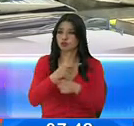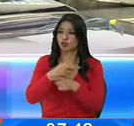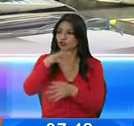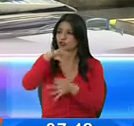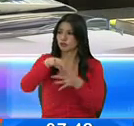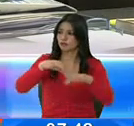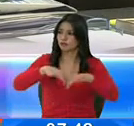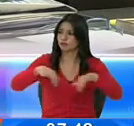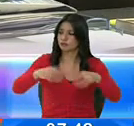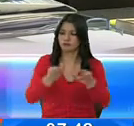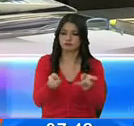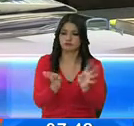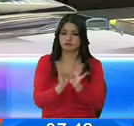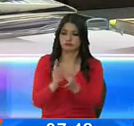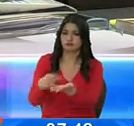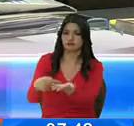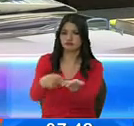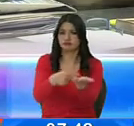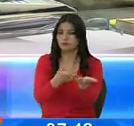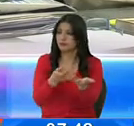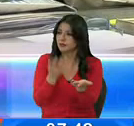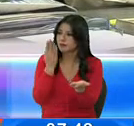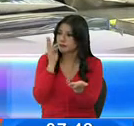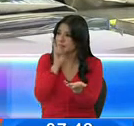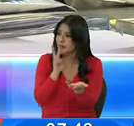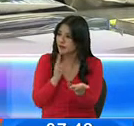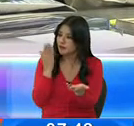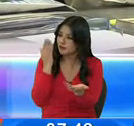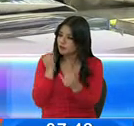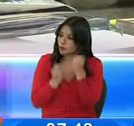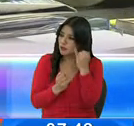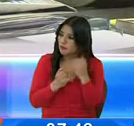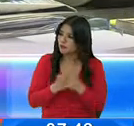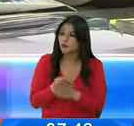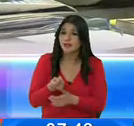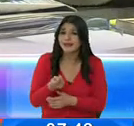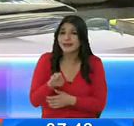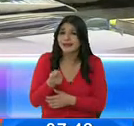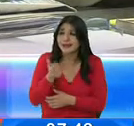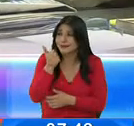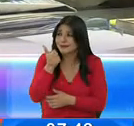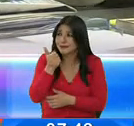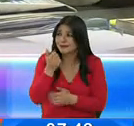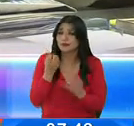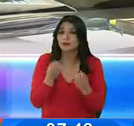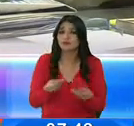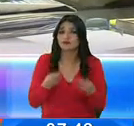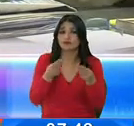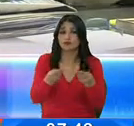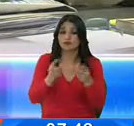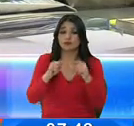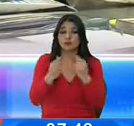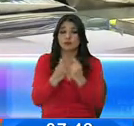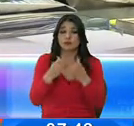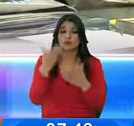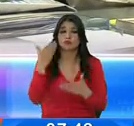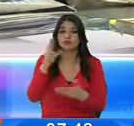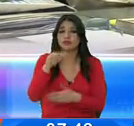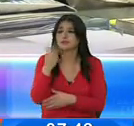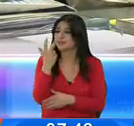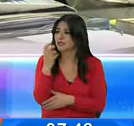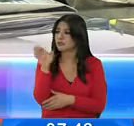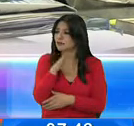electoral y lo que hicieron esa barbaridad del viernes último de casi consagrar las cuentas de alianza país en el 2013